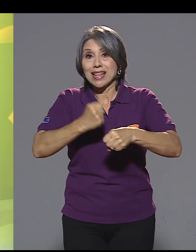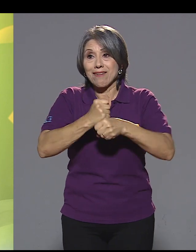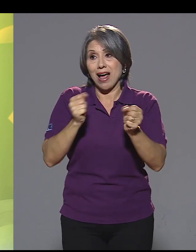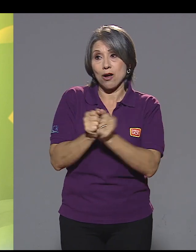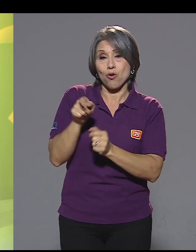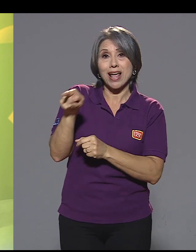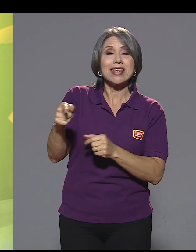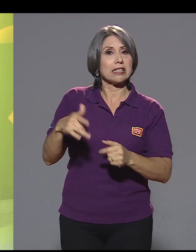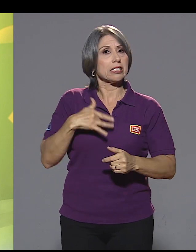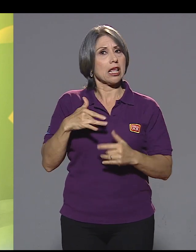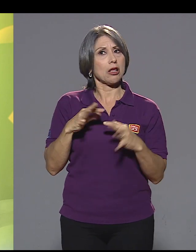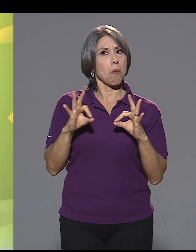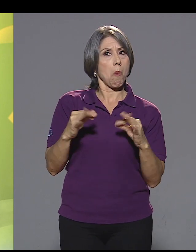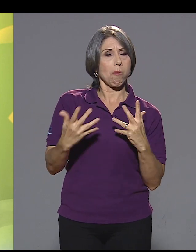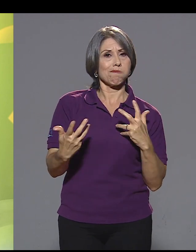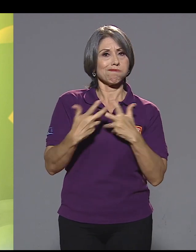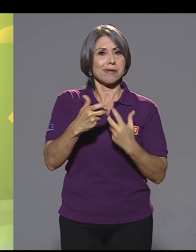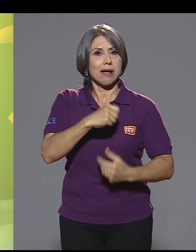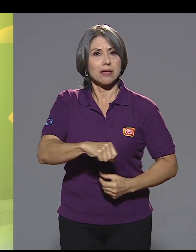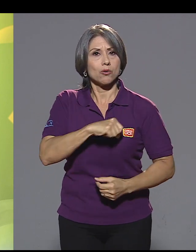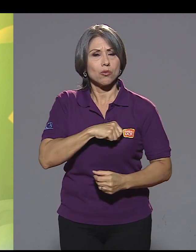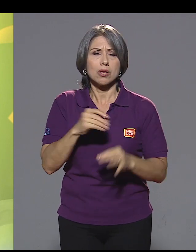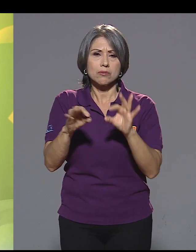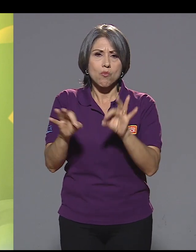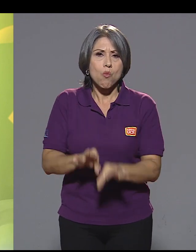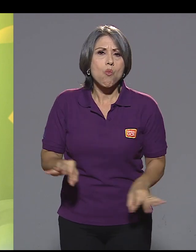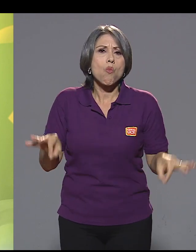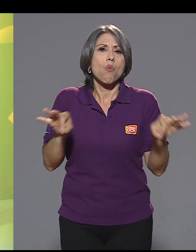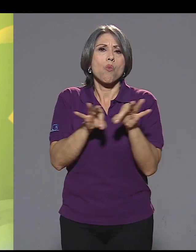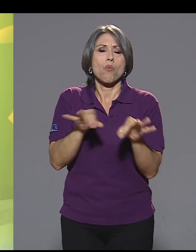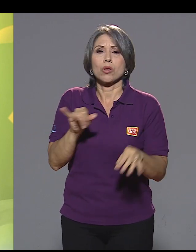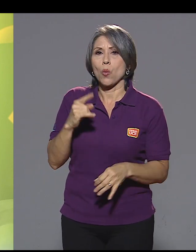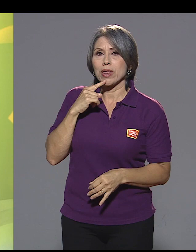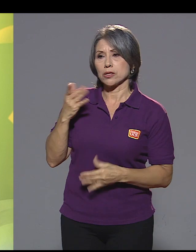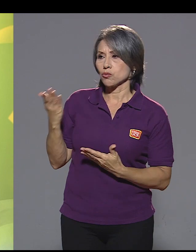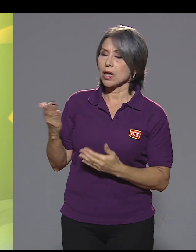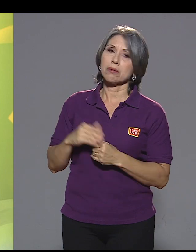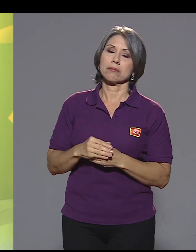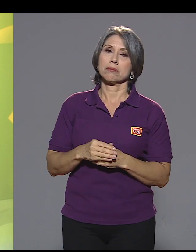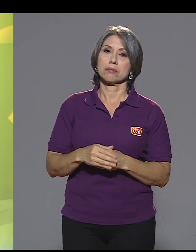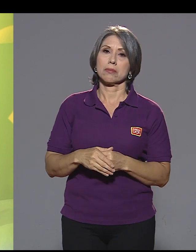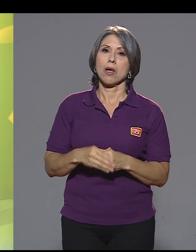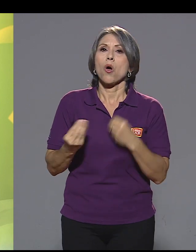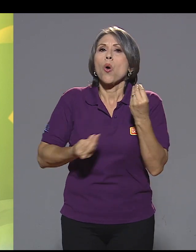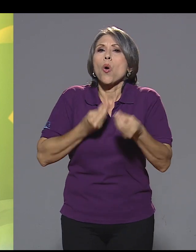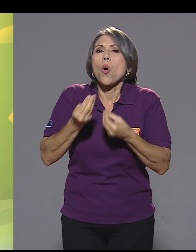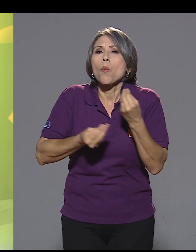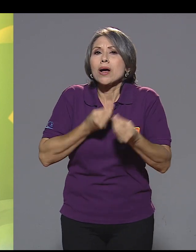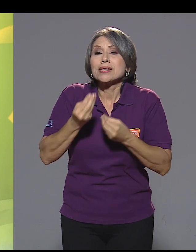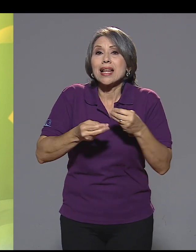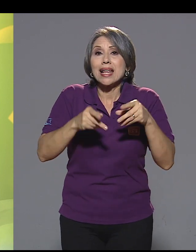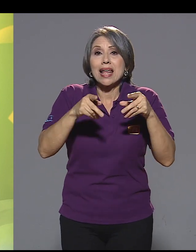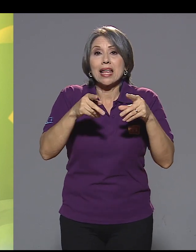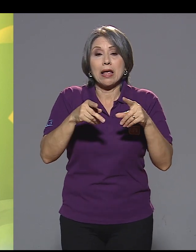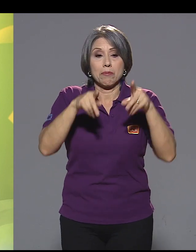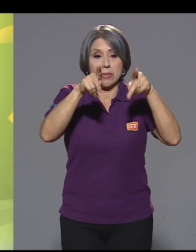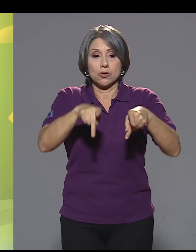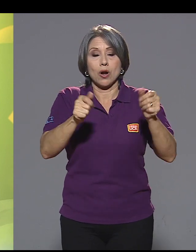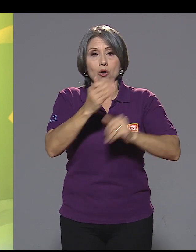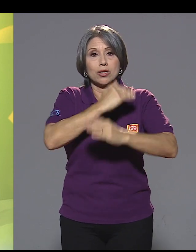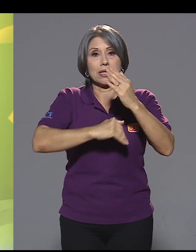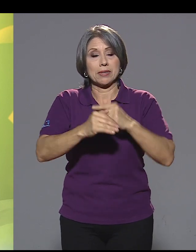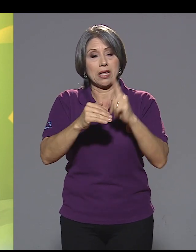trabajan con la persona con discapacidad. Y yo creo que eso es crucial, que usted lo mencionaba, ¿verdad? Cómo hacer que las personas que están